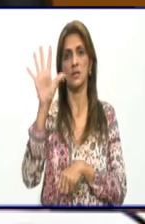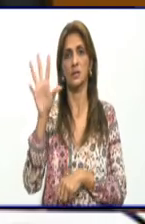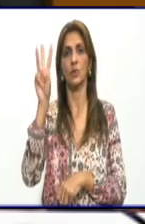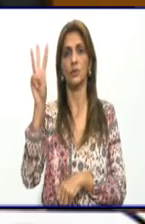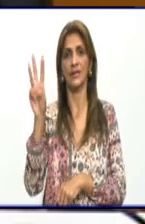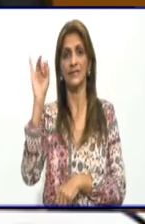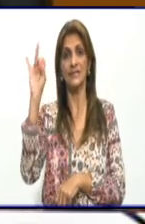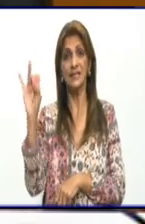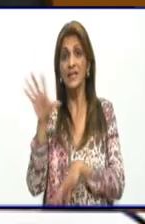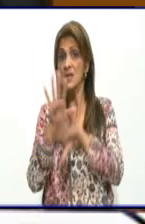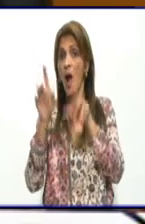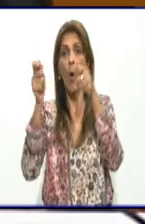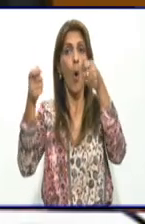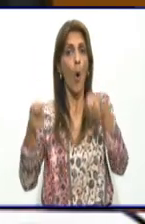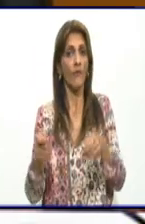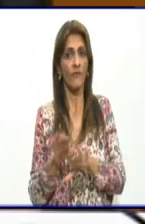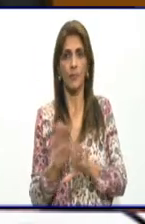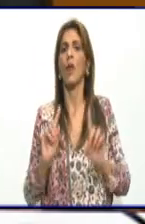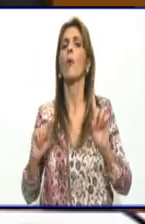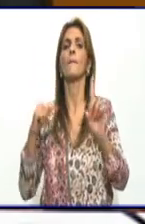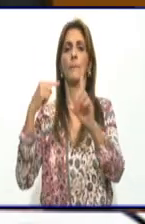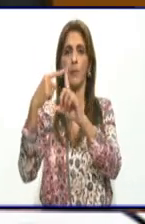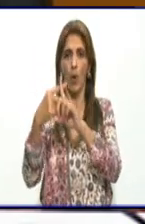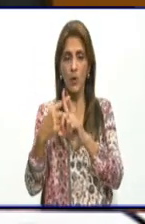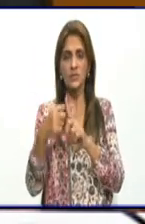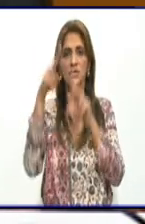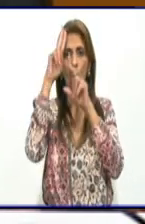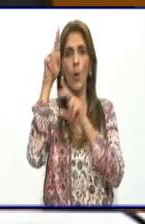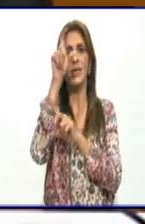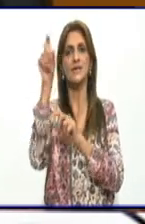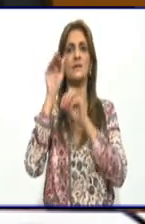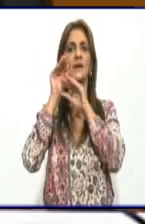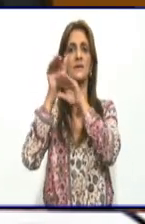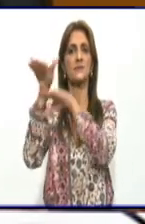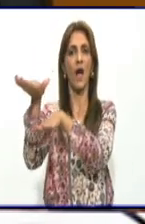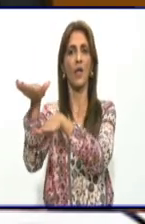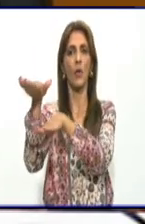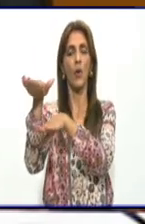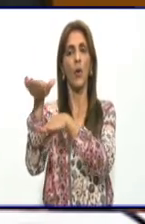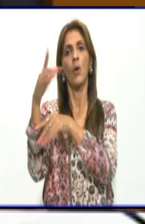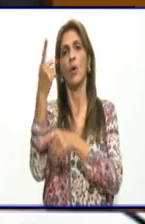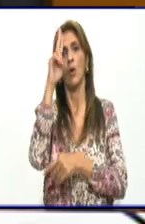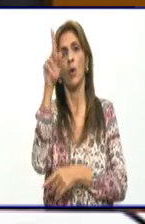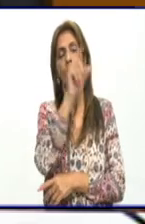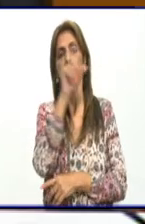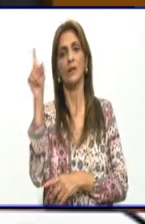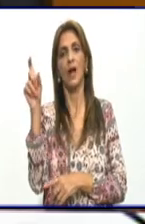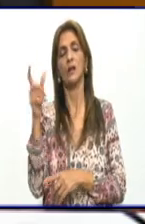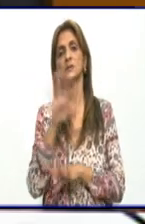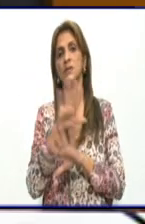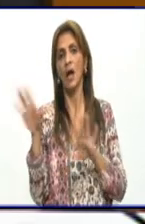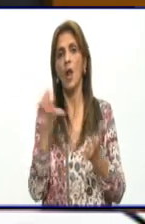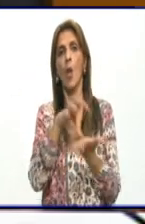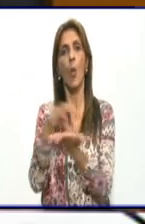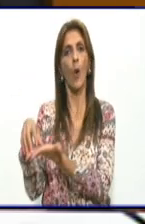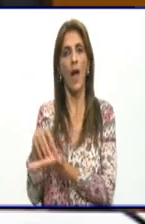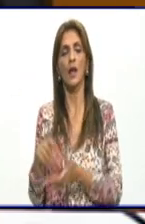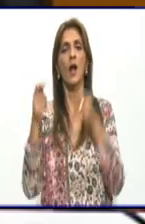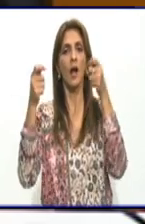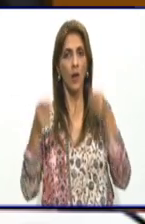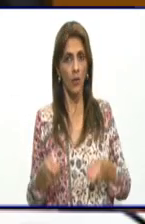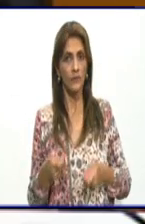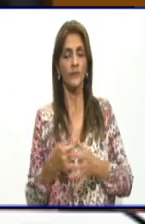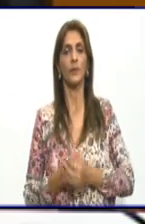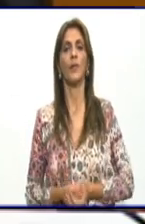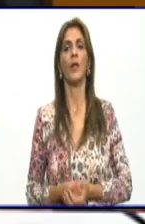pacientes confirmados a la COVID, ingresados hoy en nuestros diferentes centros para confirmados. Hoy, unos en los